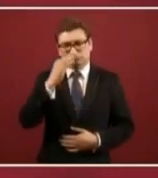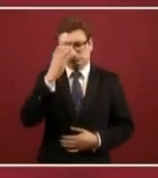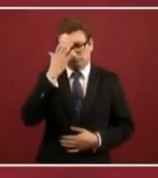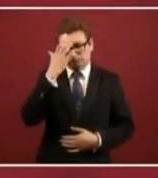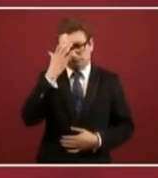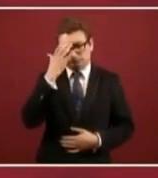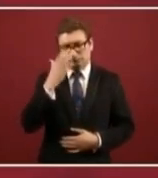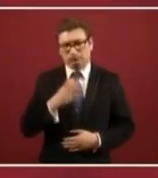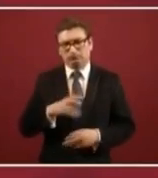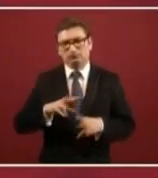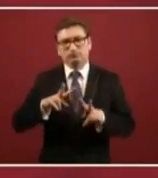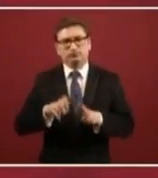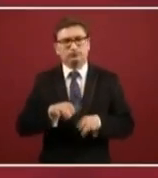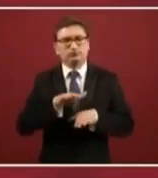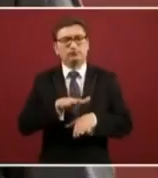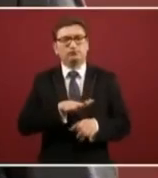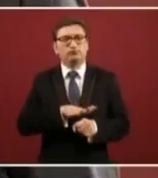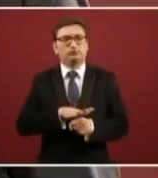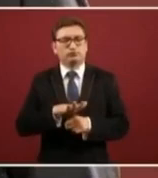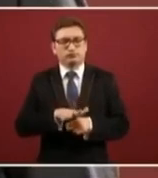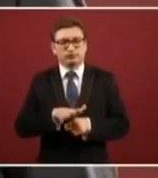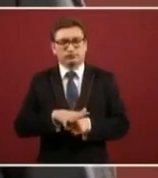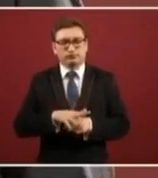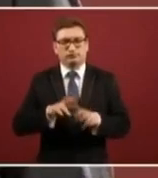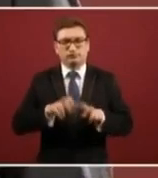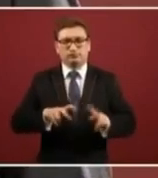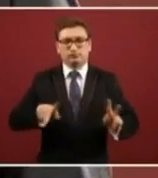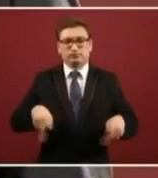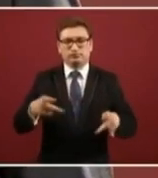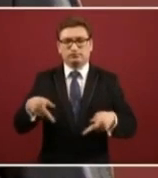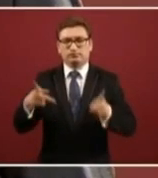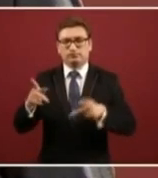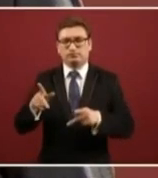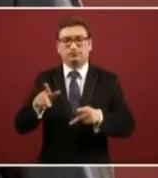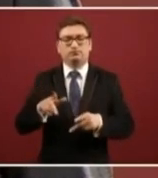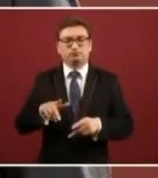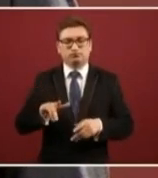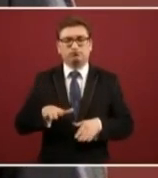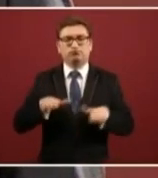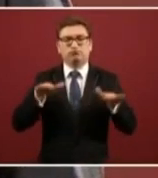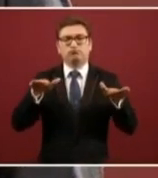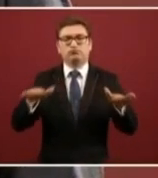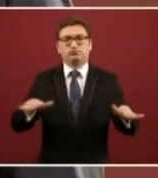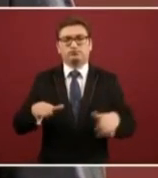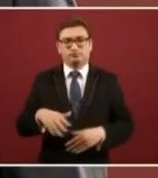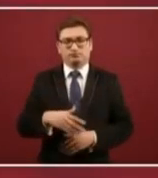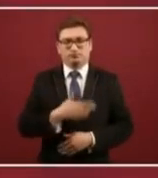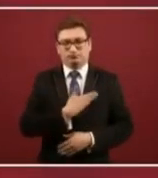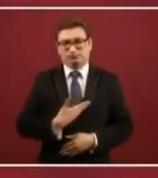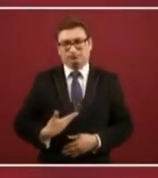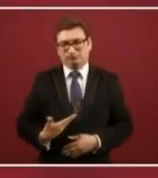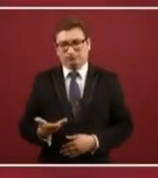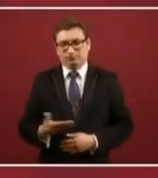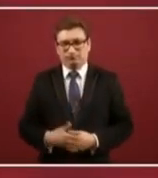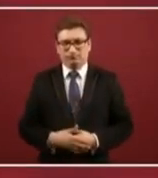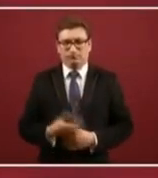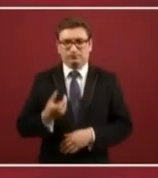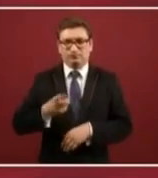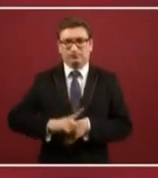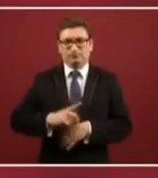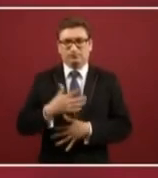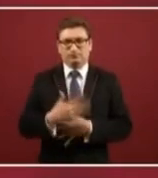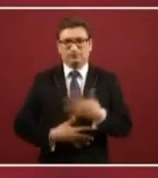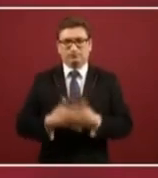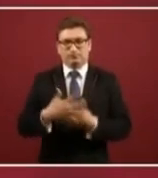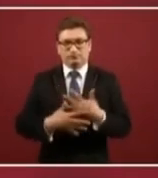todo lo relacionado con la venta del avión presidencial, que el día 15 se